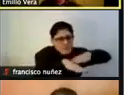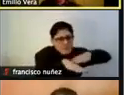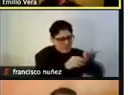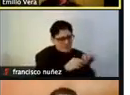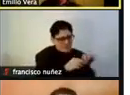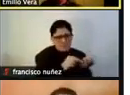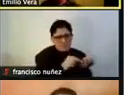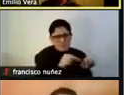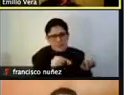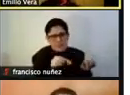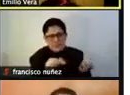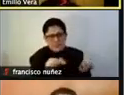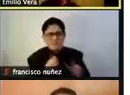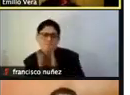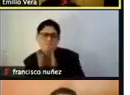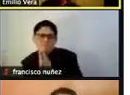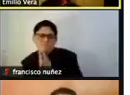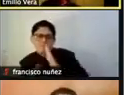complicado.